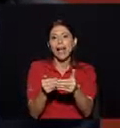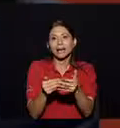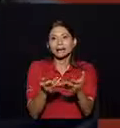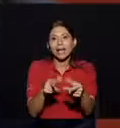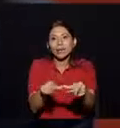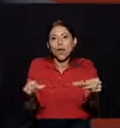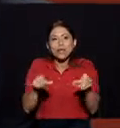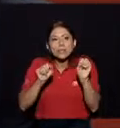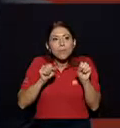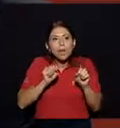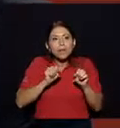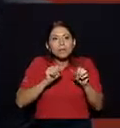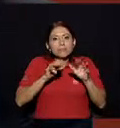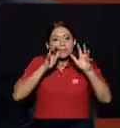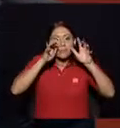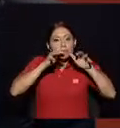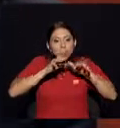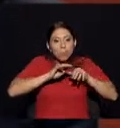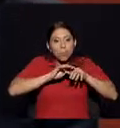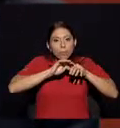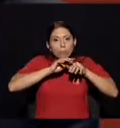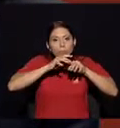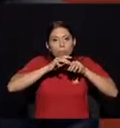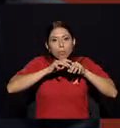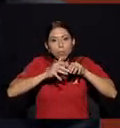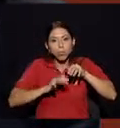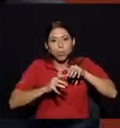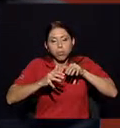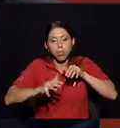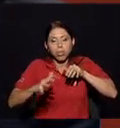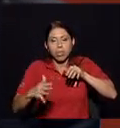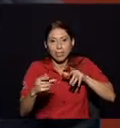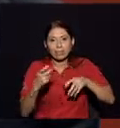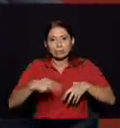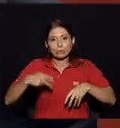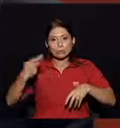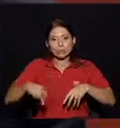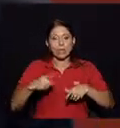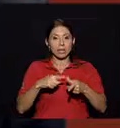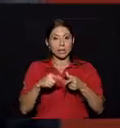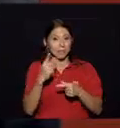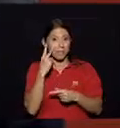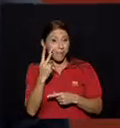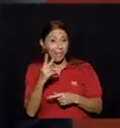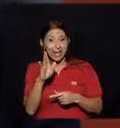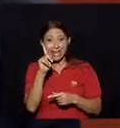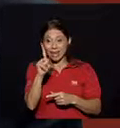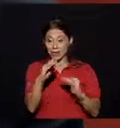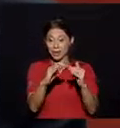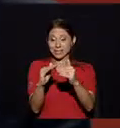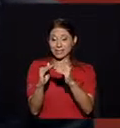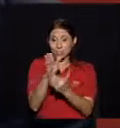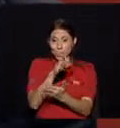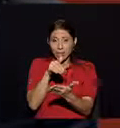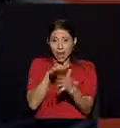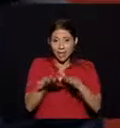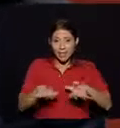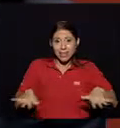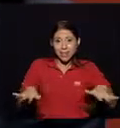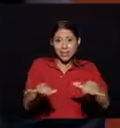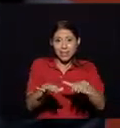zonas de deslizamiento de terrenos. Entonces vean que en una sociedad, en una ciudad, en una metrópoli realmente,